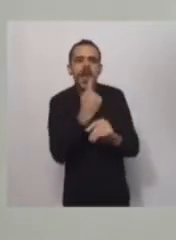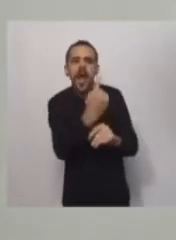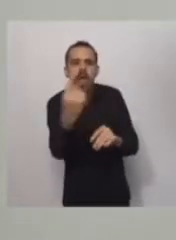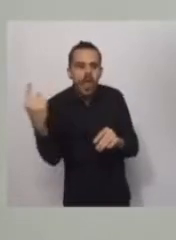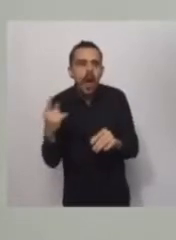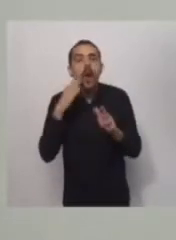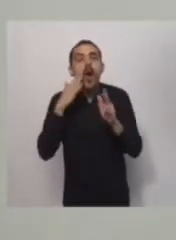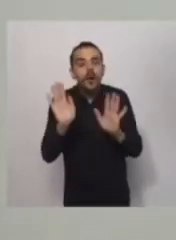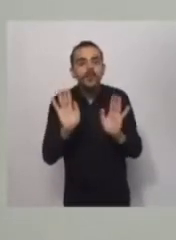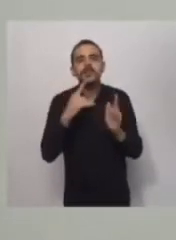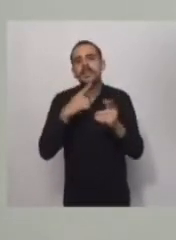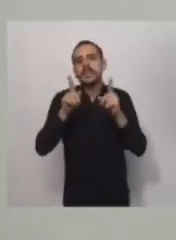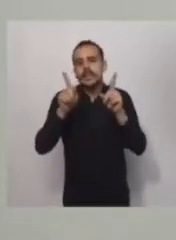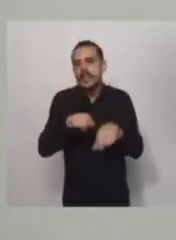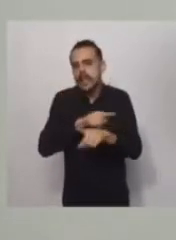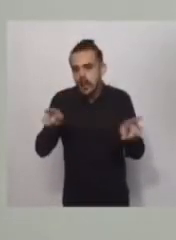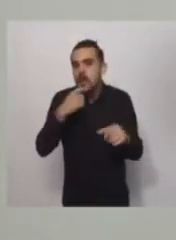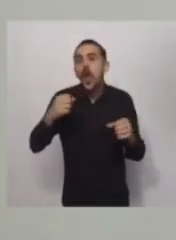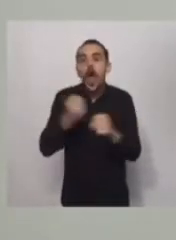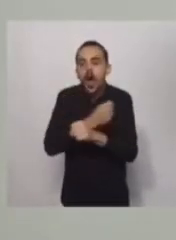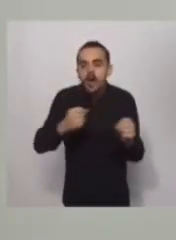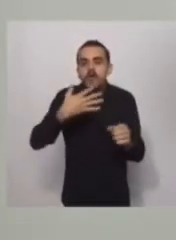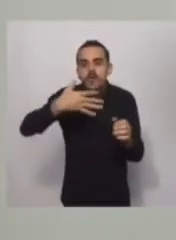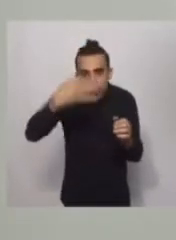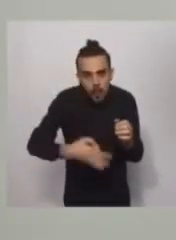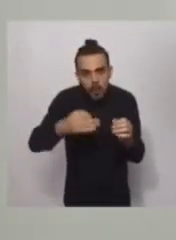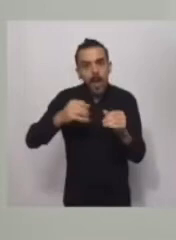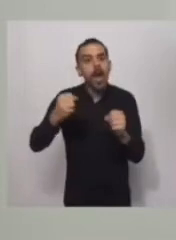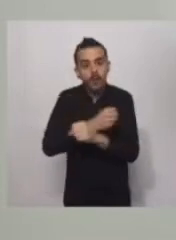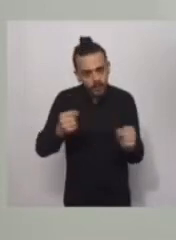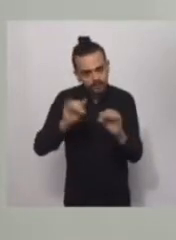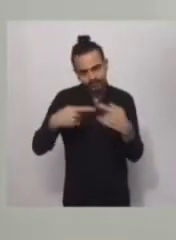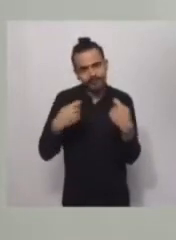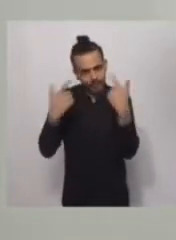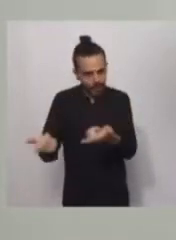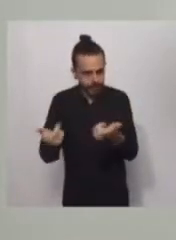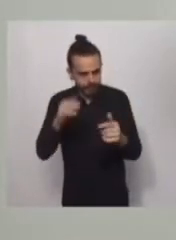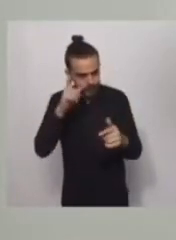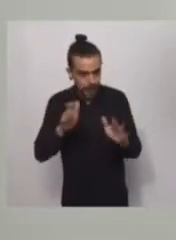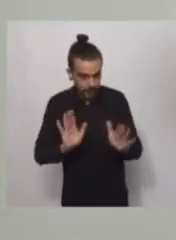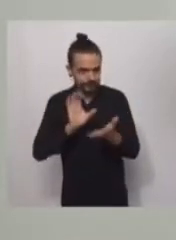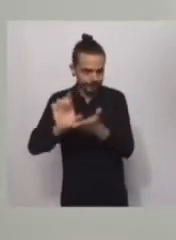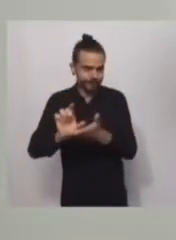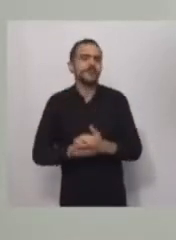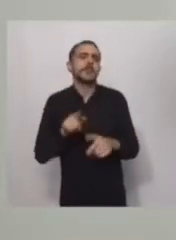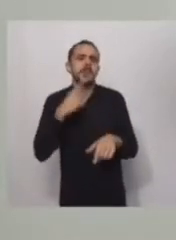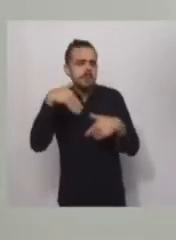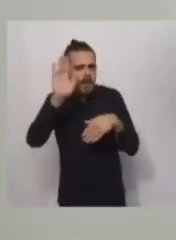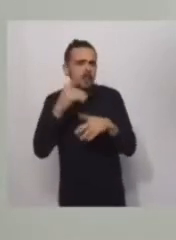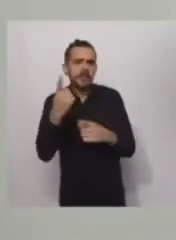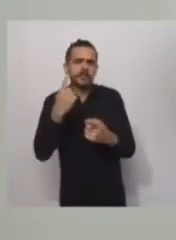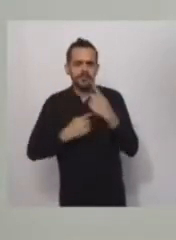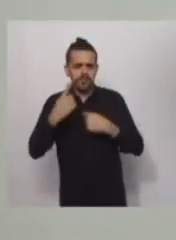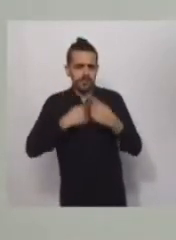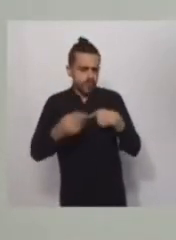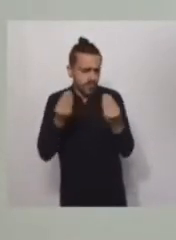muy, muy importante que aglutinaba a mucha gente y bueno, estamos buscando todas las formas para poder seguir con los programas adelante a través de la virtualidad.